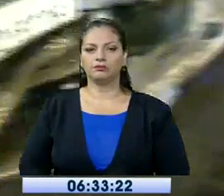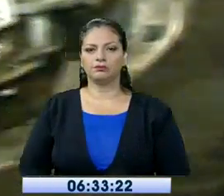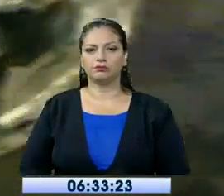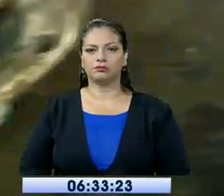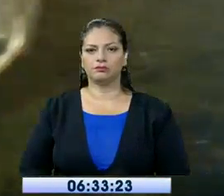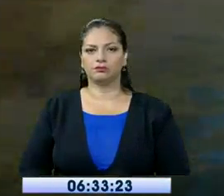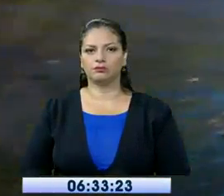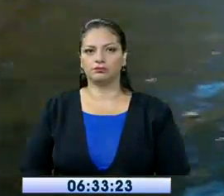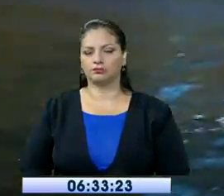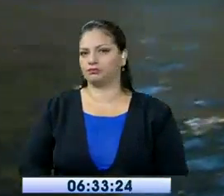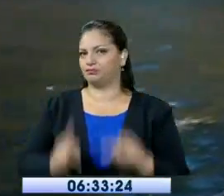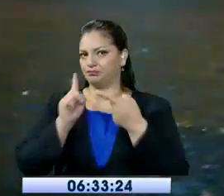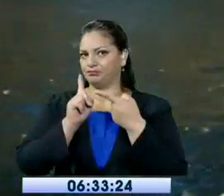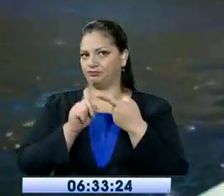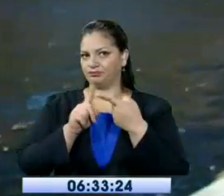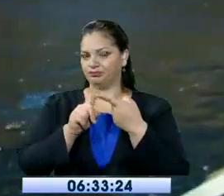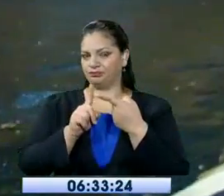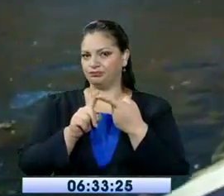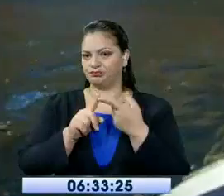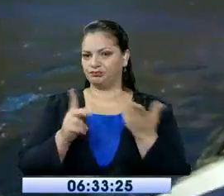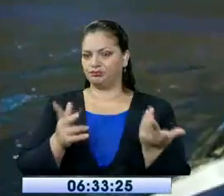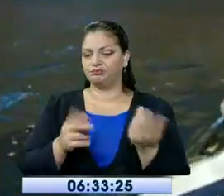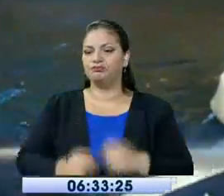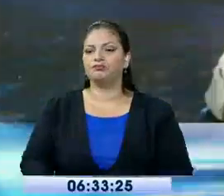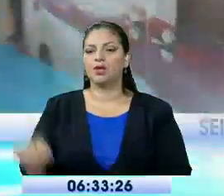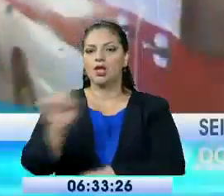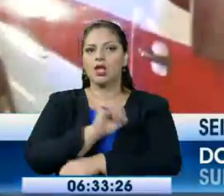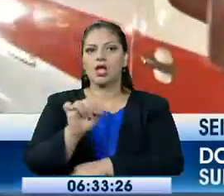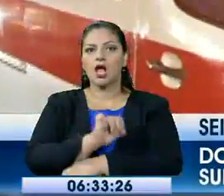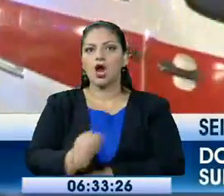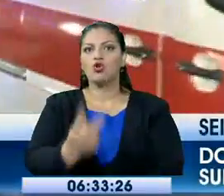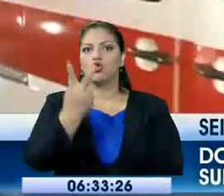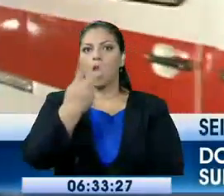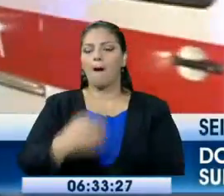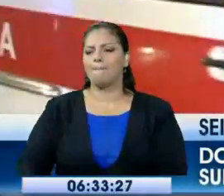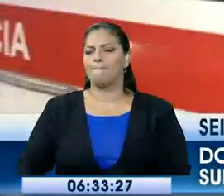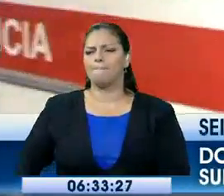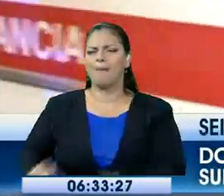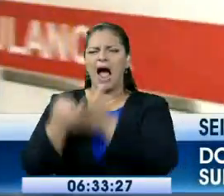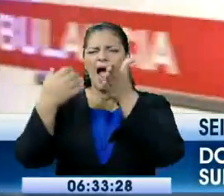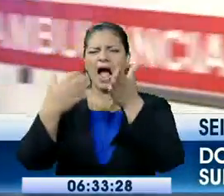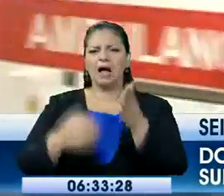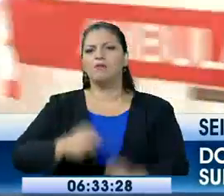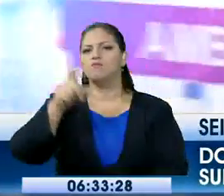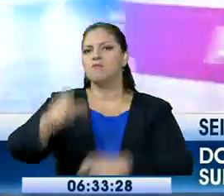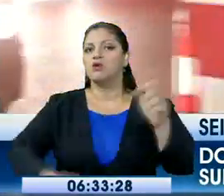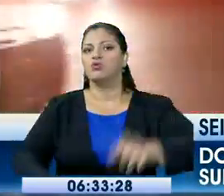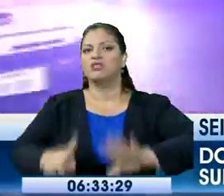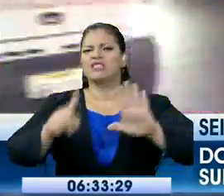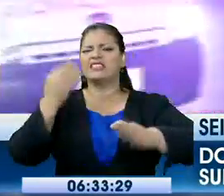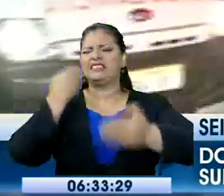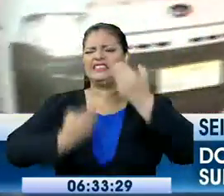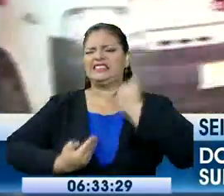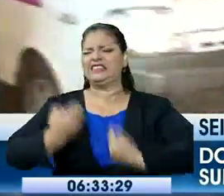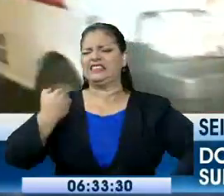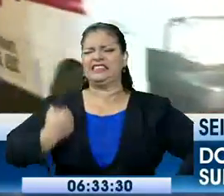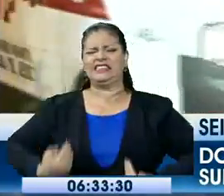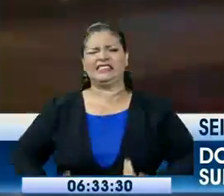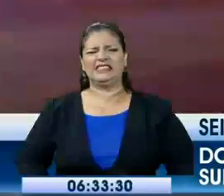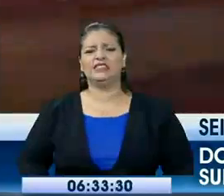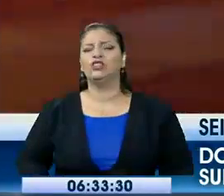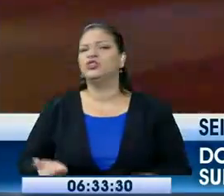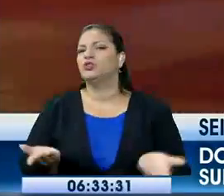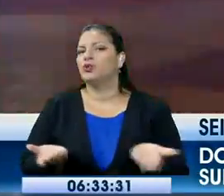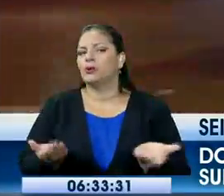Seis personas heridas y dos conductores retenidos. Dejó como saldo una colisión entre dos autos en las